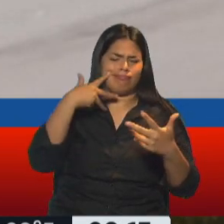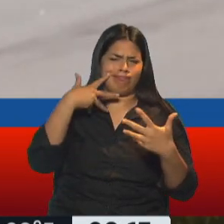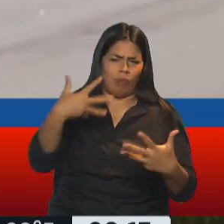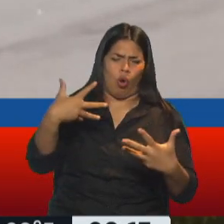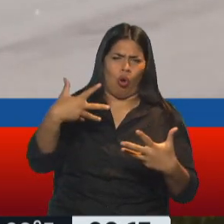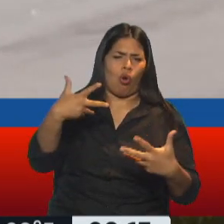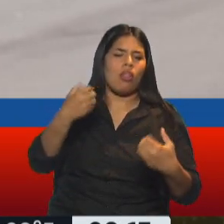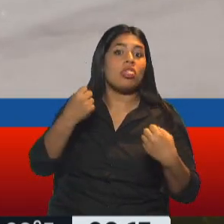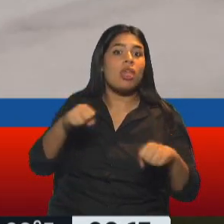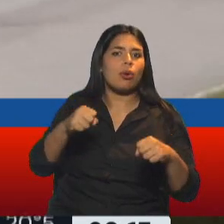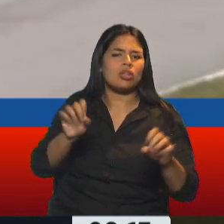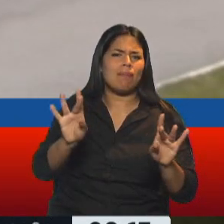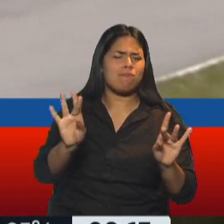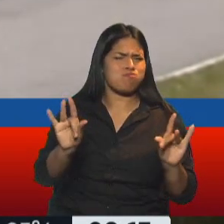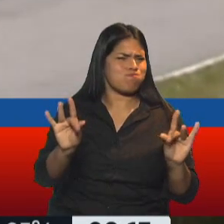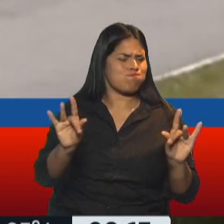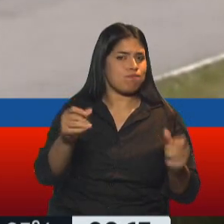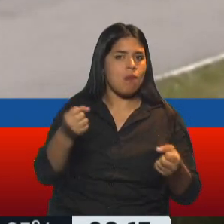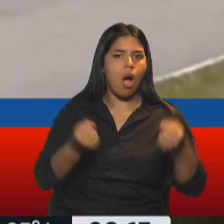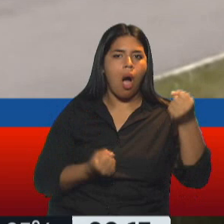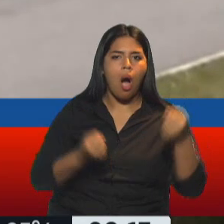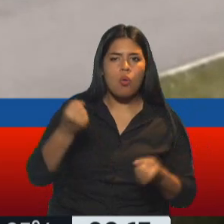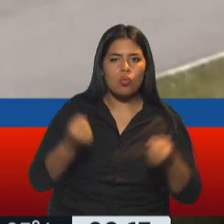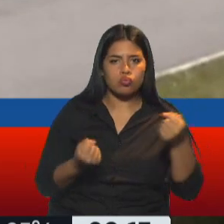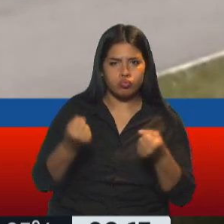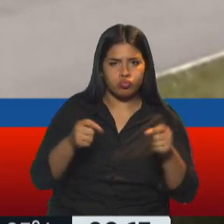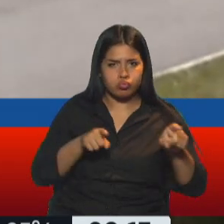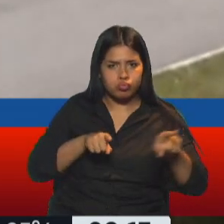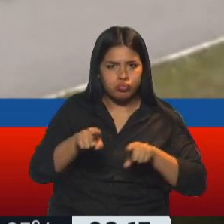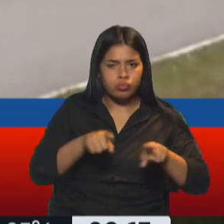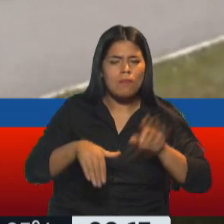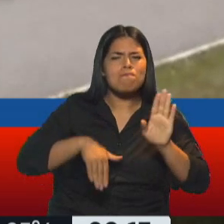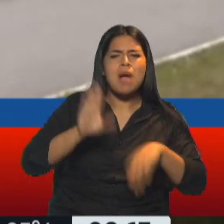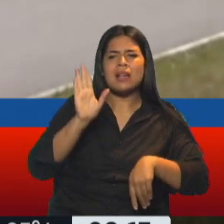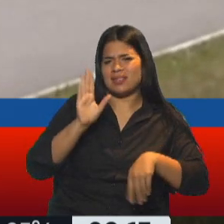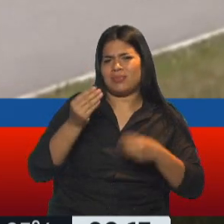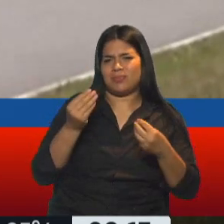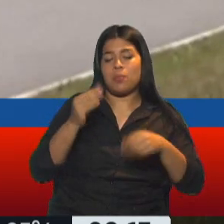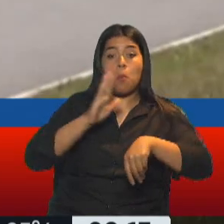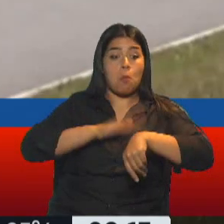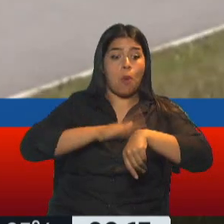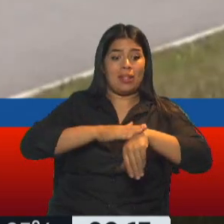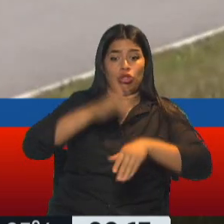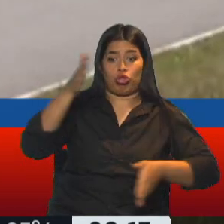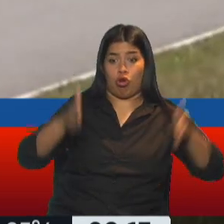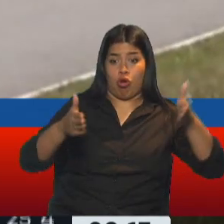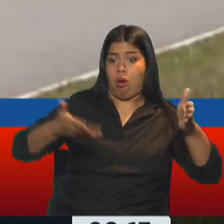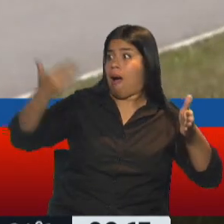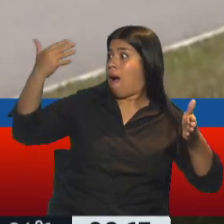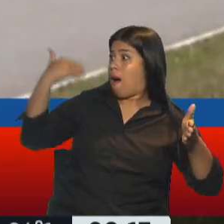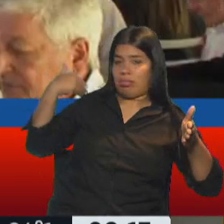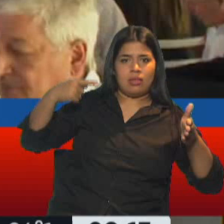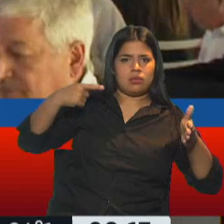era el automovilismo, y sobre todo en la época que muchos compañeros desaparecían en las carreras.